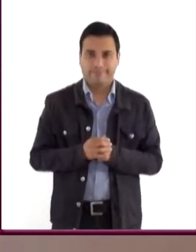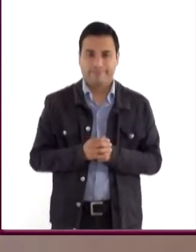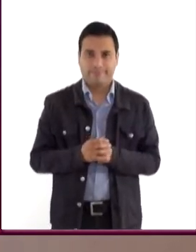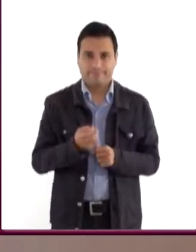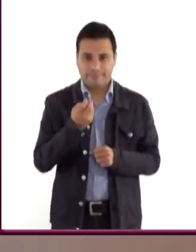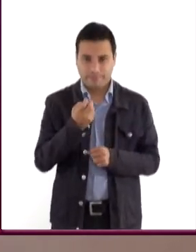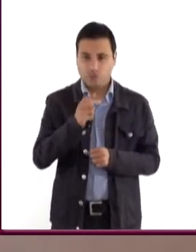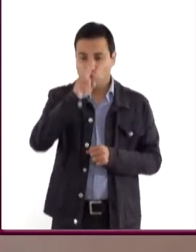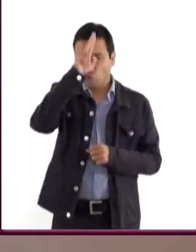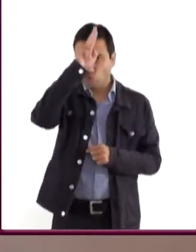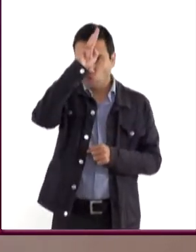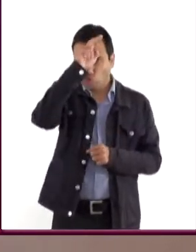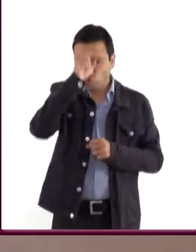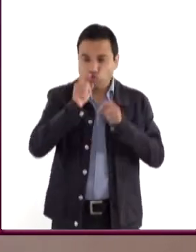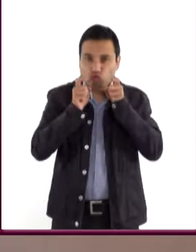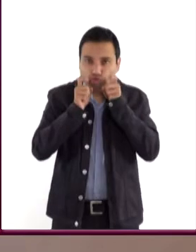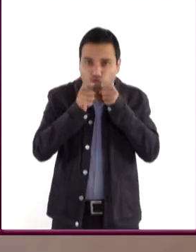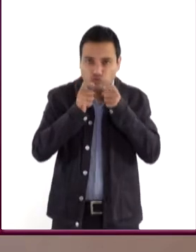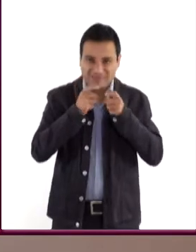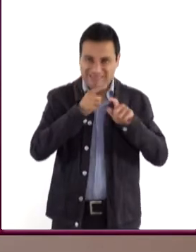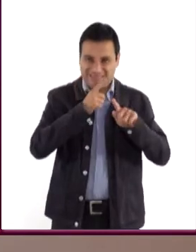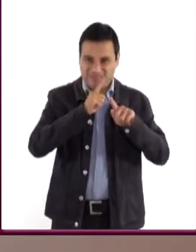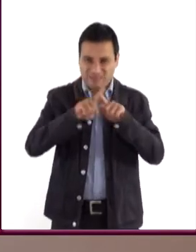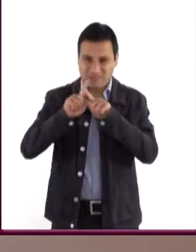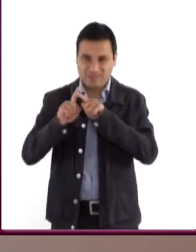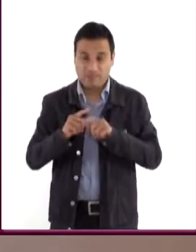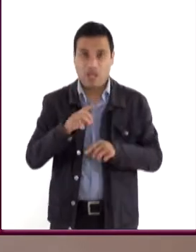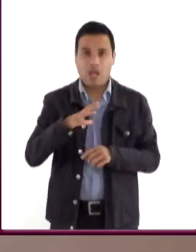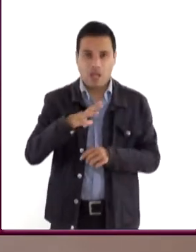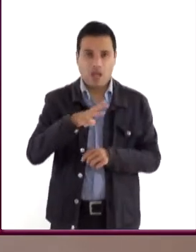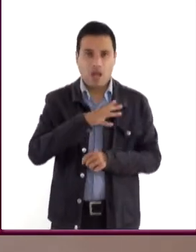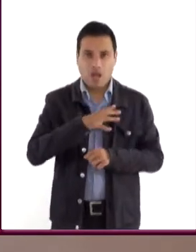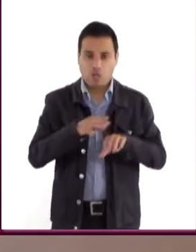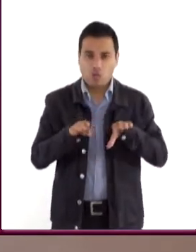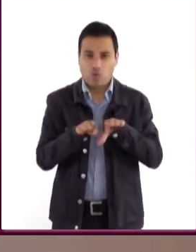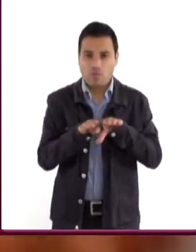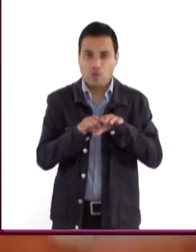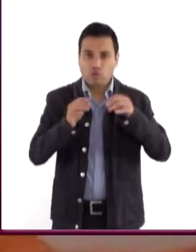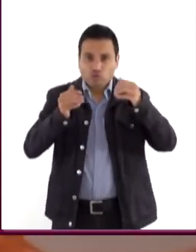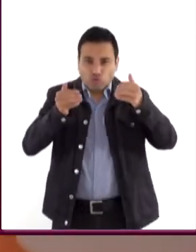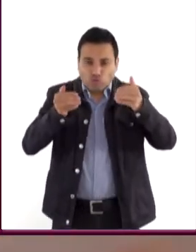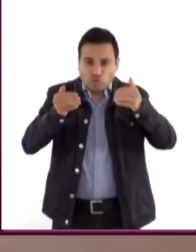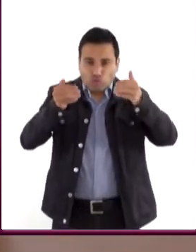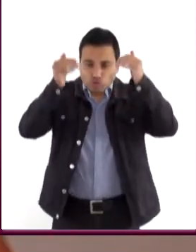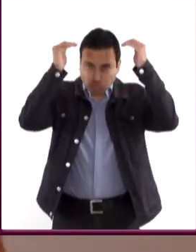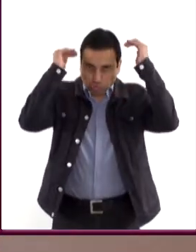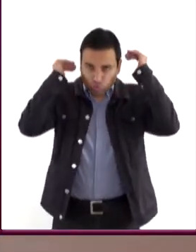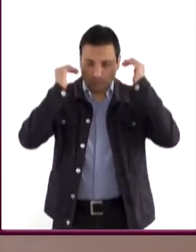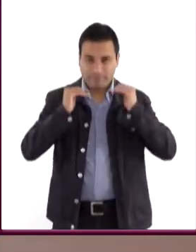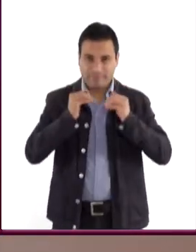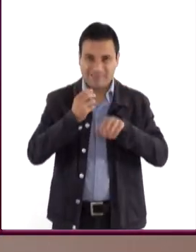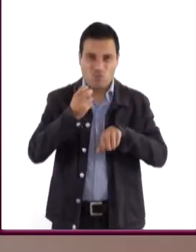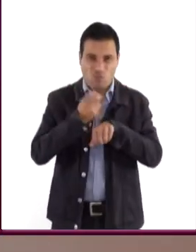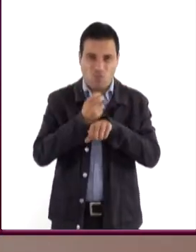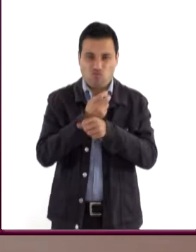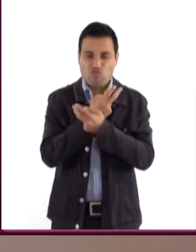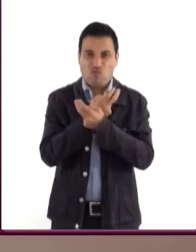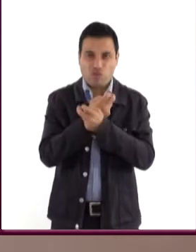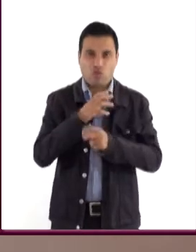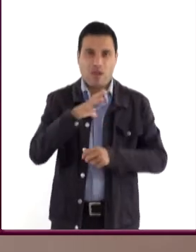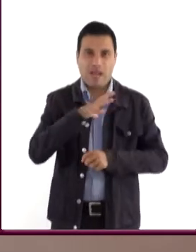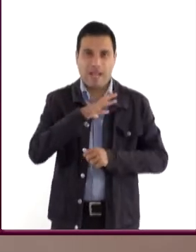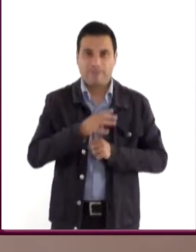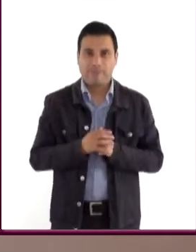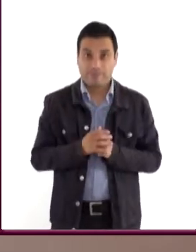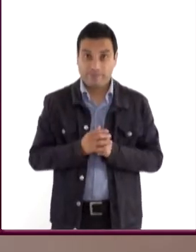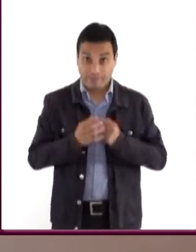pues bueno, los insectos, incluso los crustáceos, tienen un esqueleto que es externo, se le llama exoesqueleto, y no tiene un esqueleto